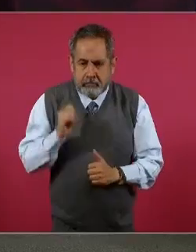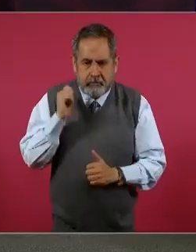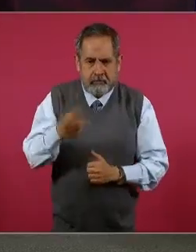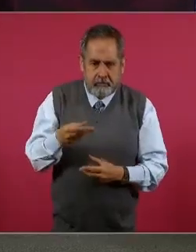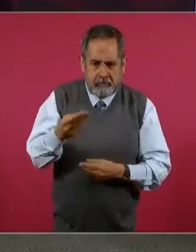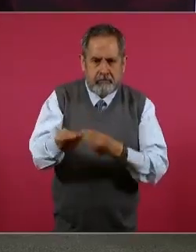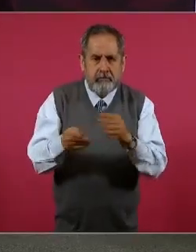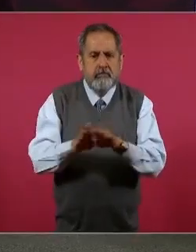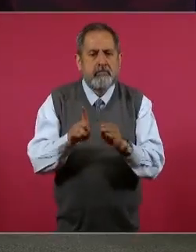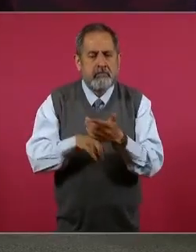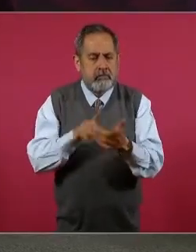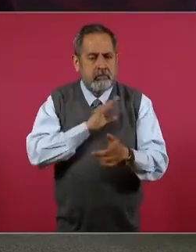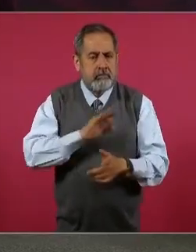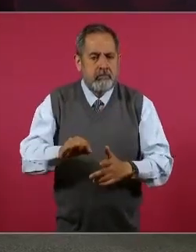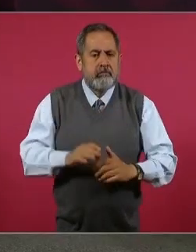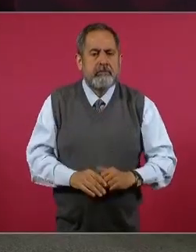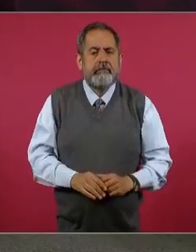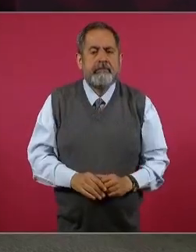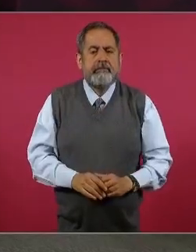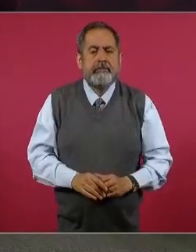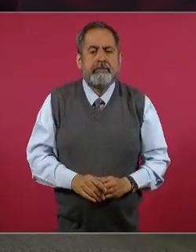hacer